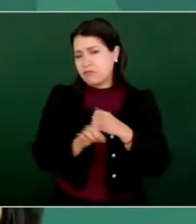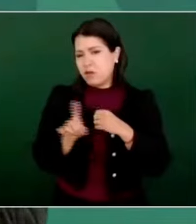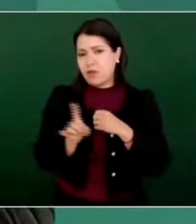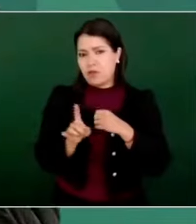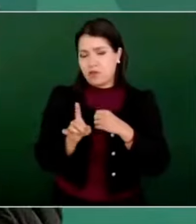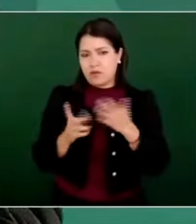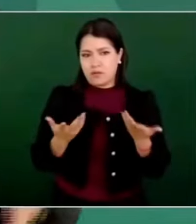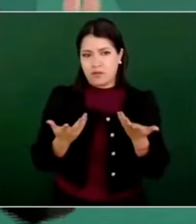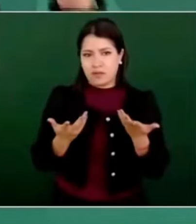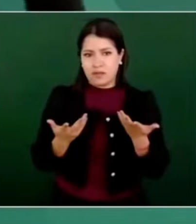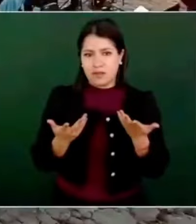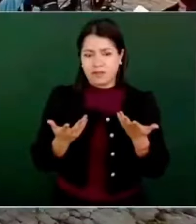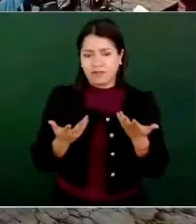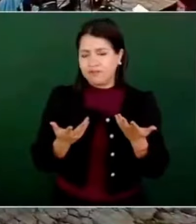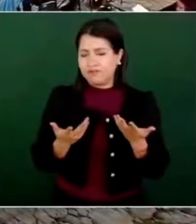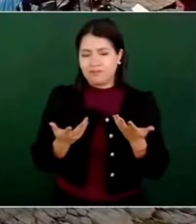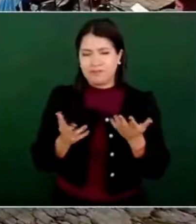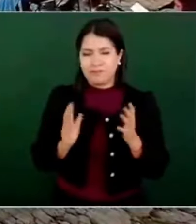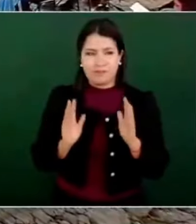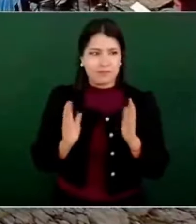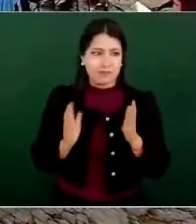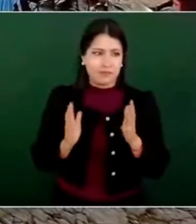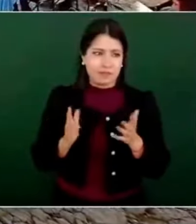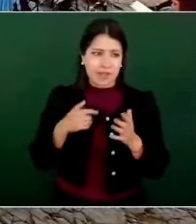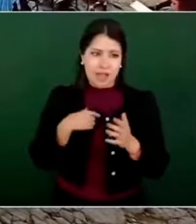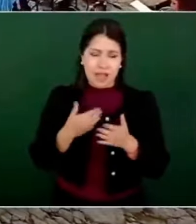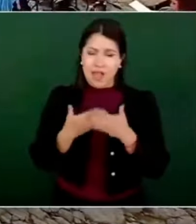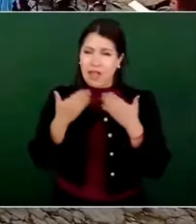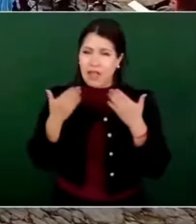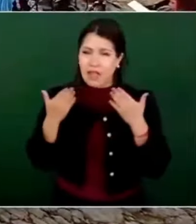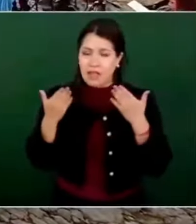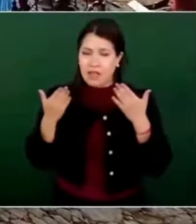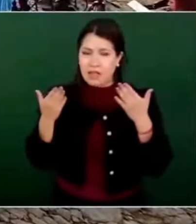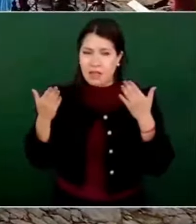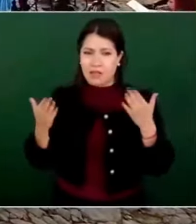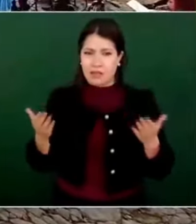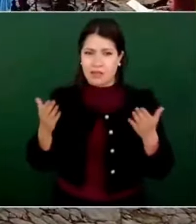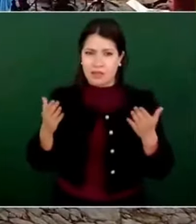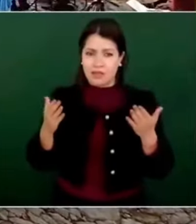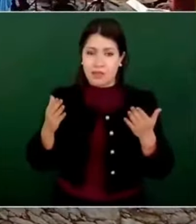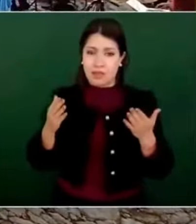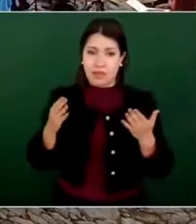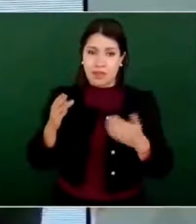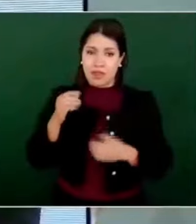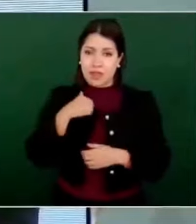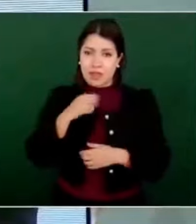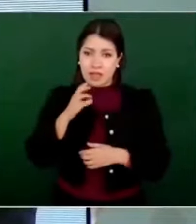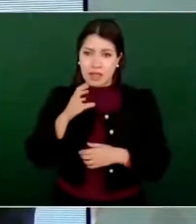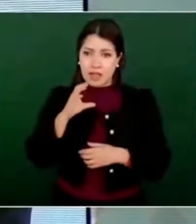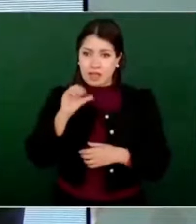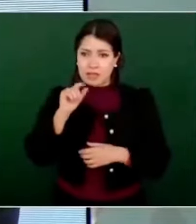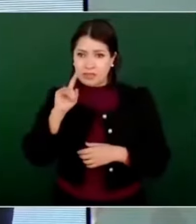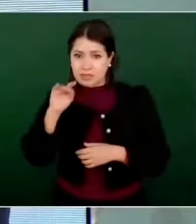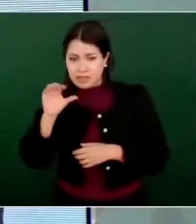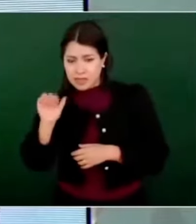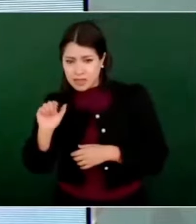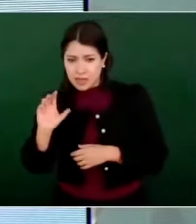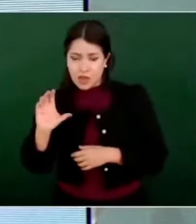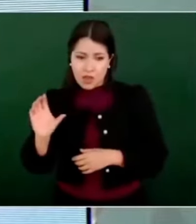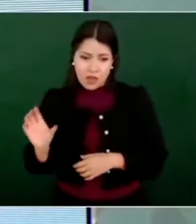este ya con Castañeda es suficiente con Claudia